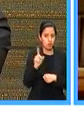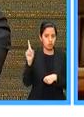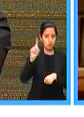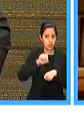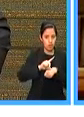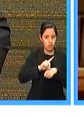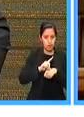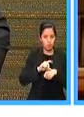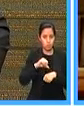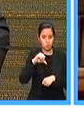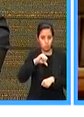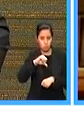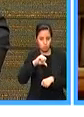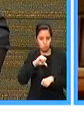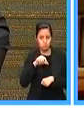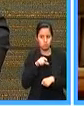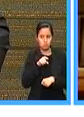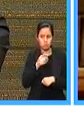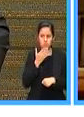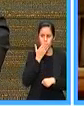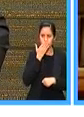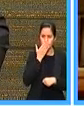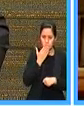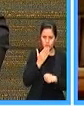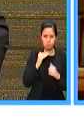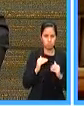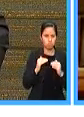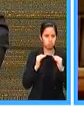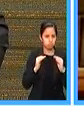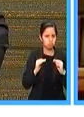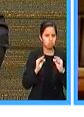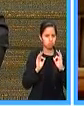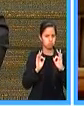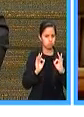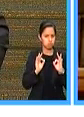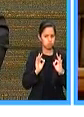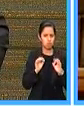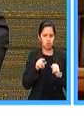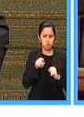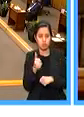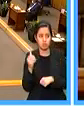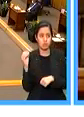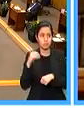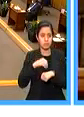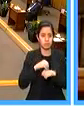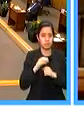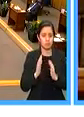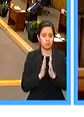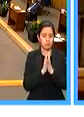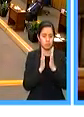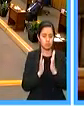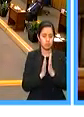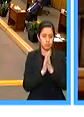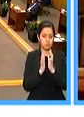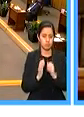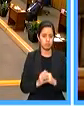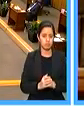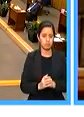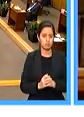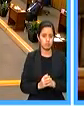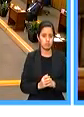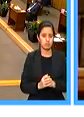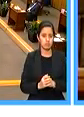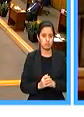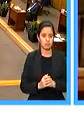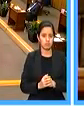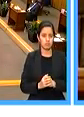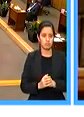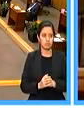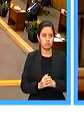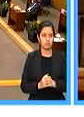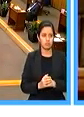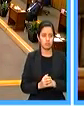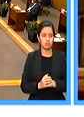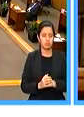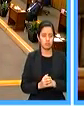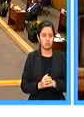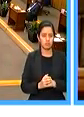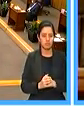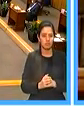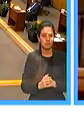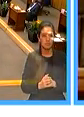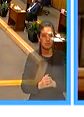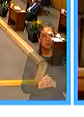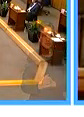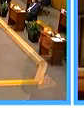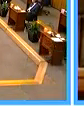estando presentes. Por ejemplo, que los candidatos gastan dinero que no informan debidamente al INE, es decir, que